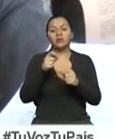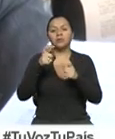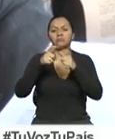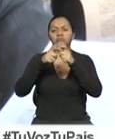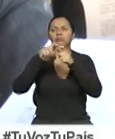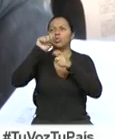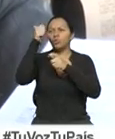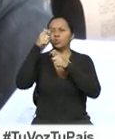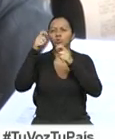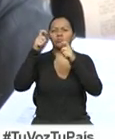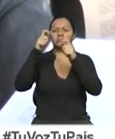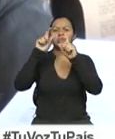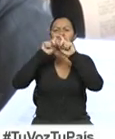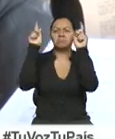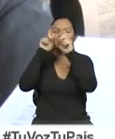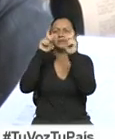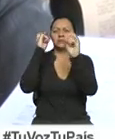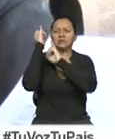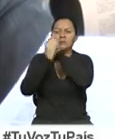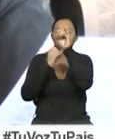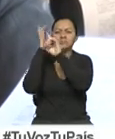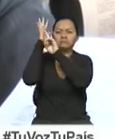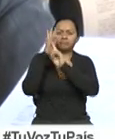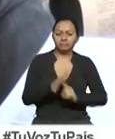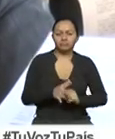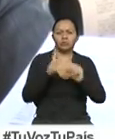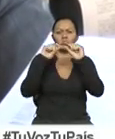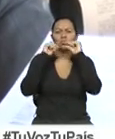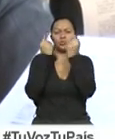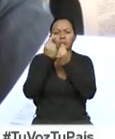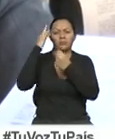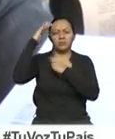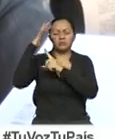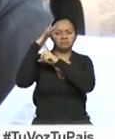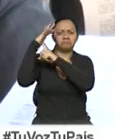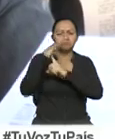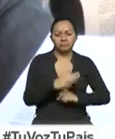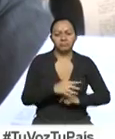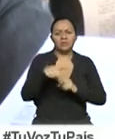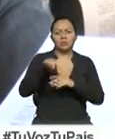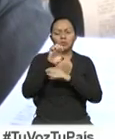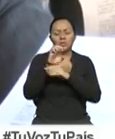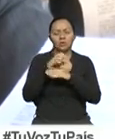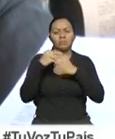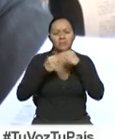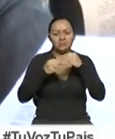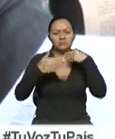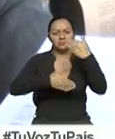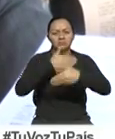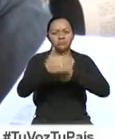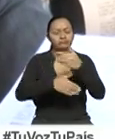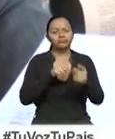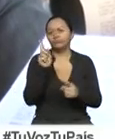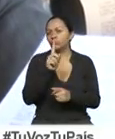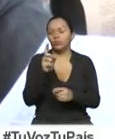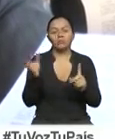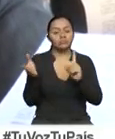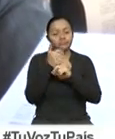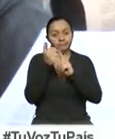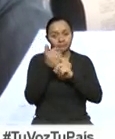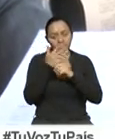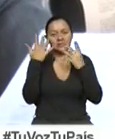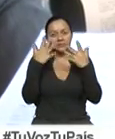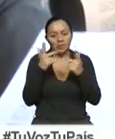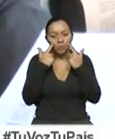imperialismo, las transnacionales, los poderes fácticos y la derecha política de nuestro país pongan en riesgo los logros